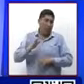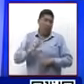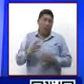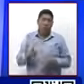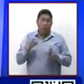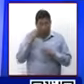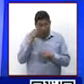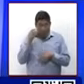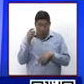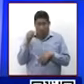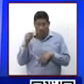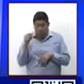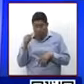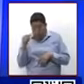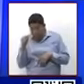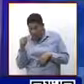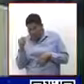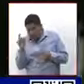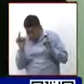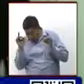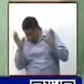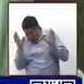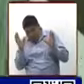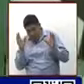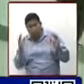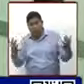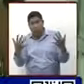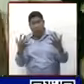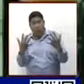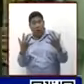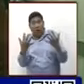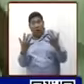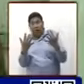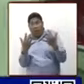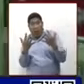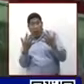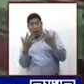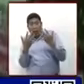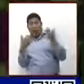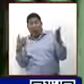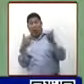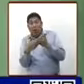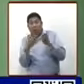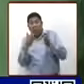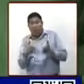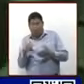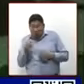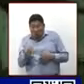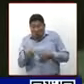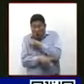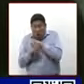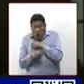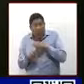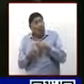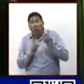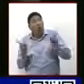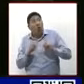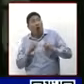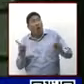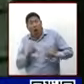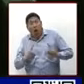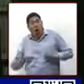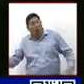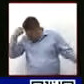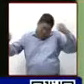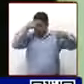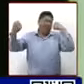Cuando reaccionó, se sorprendió al ver a un grupo de personas, de vecinos, que lo confundieron con un antisocial y